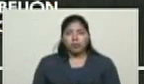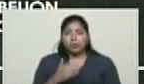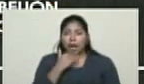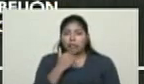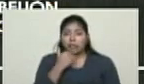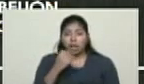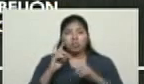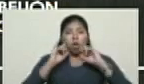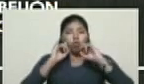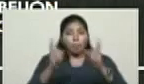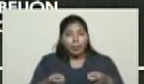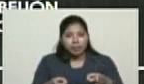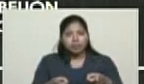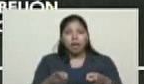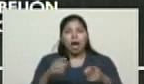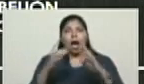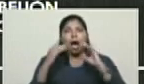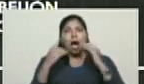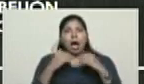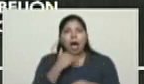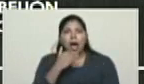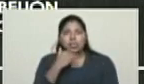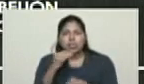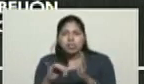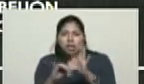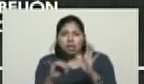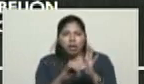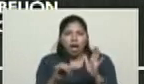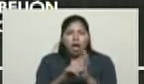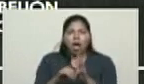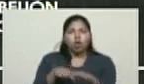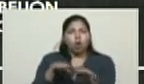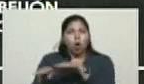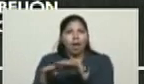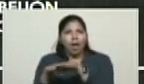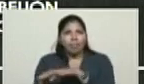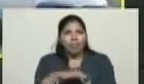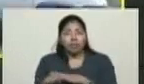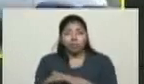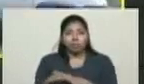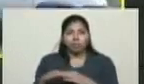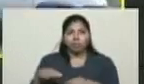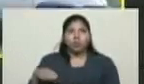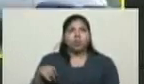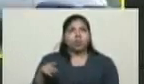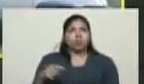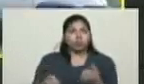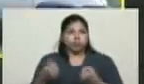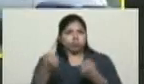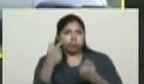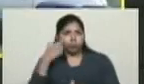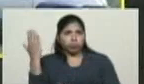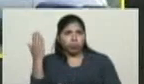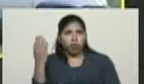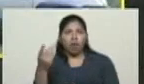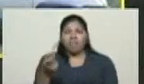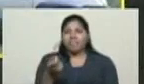Cojedes, quien se desplazaba en un vehículo color verde, Hyundai